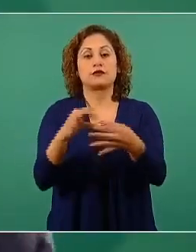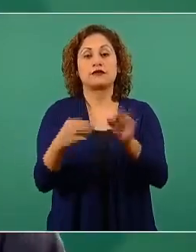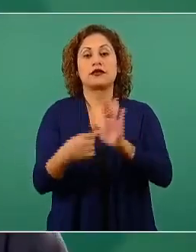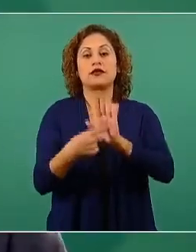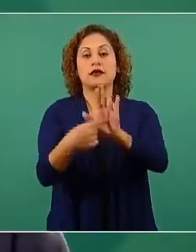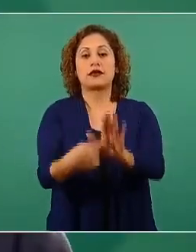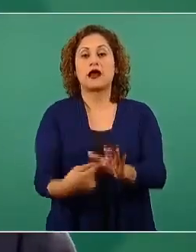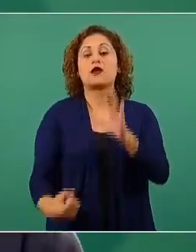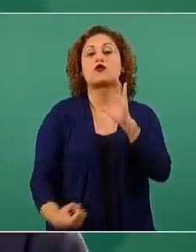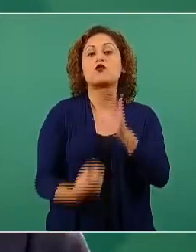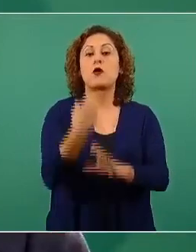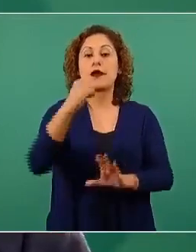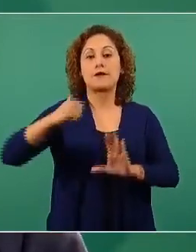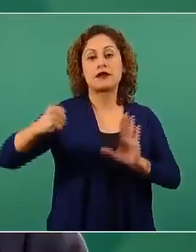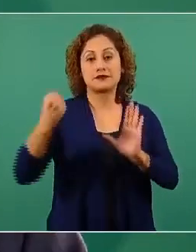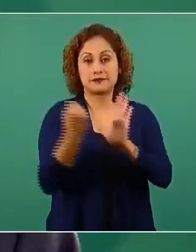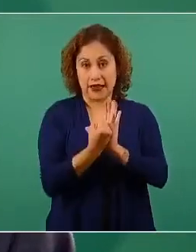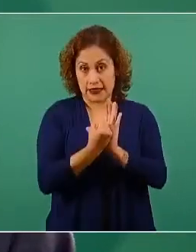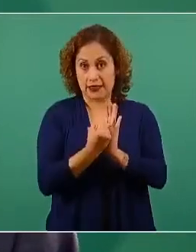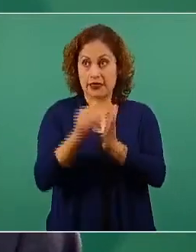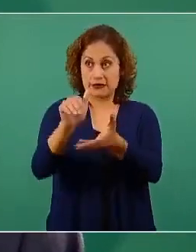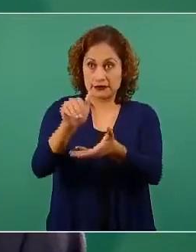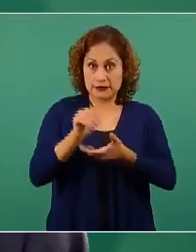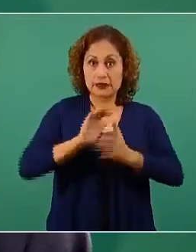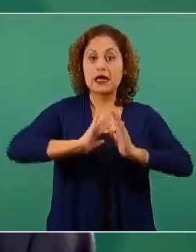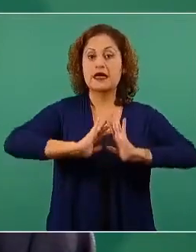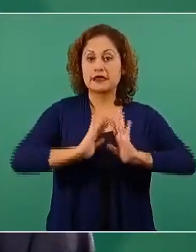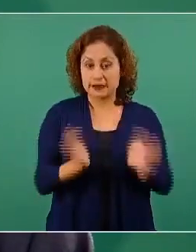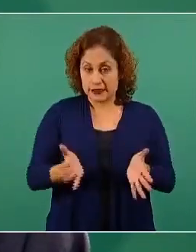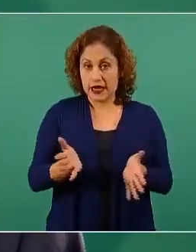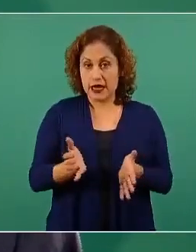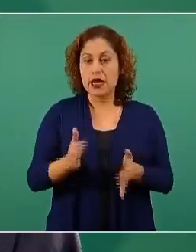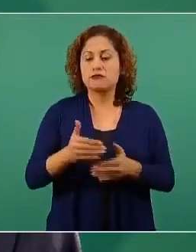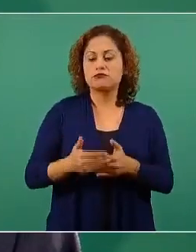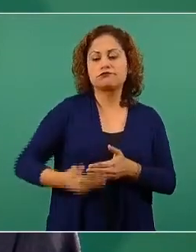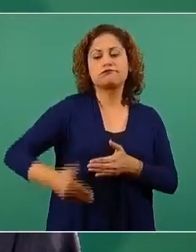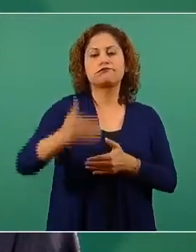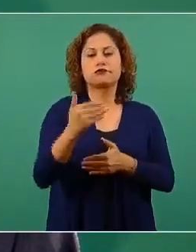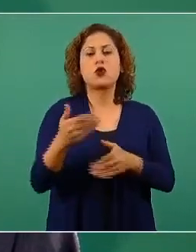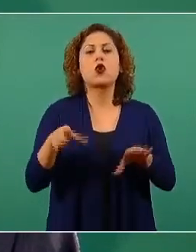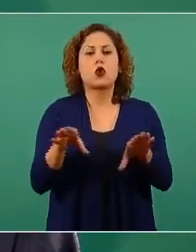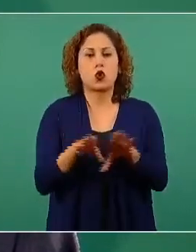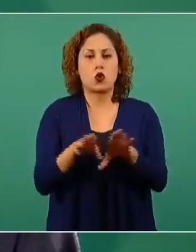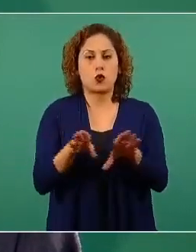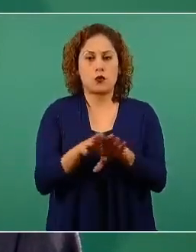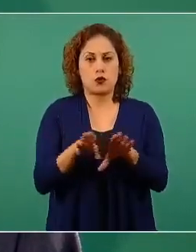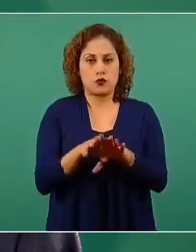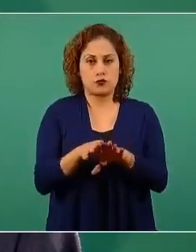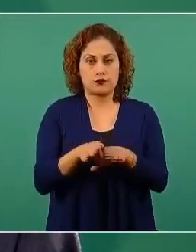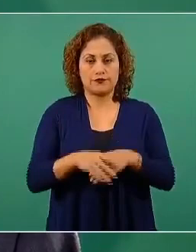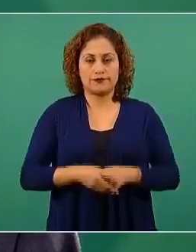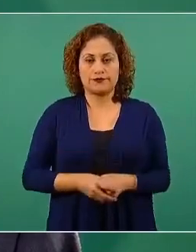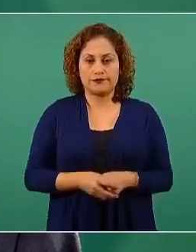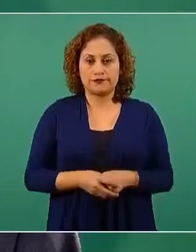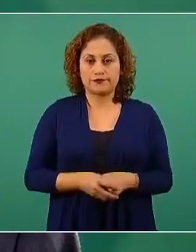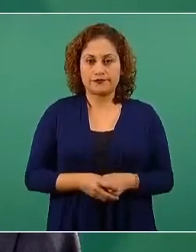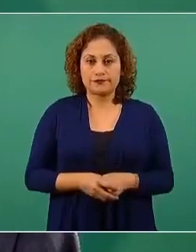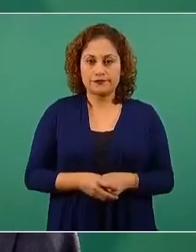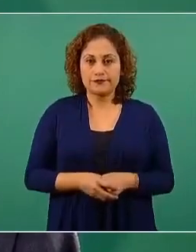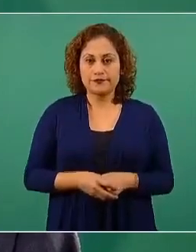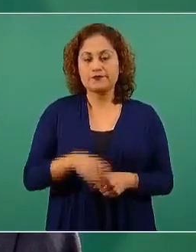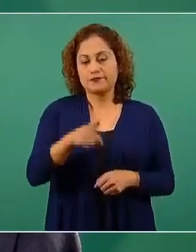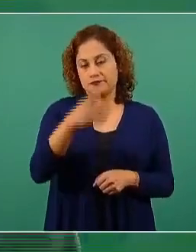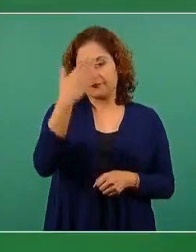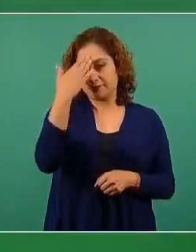vacunación, el por qué y lo que sigue en los siguientes días y semanas. Como casi todos